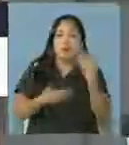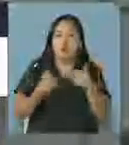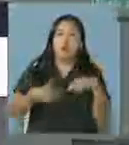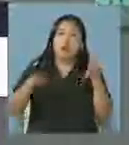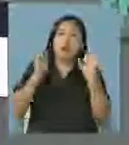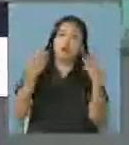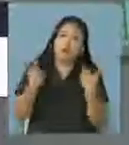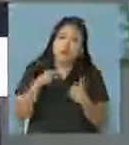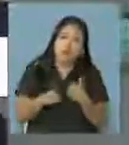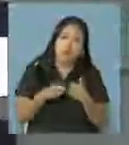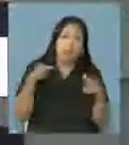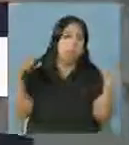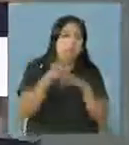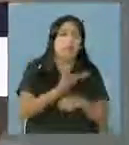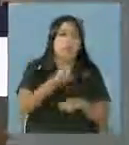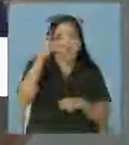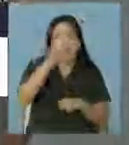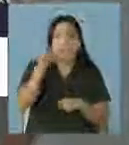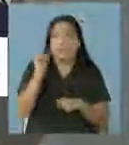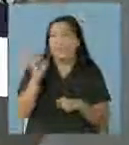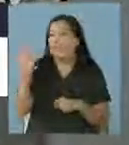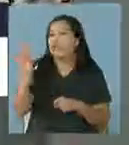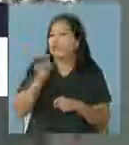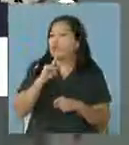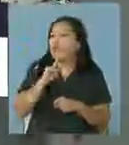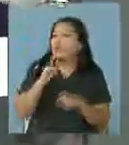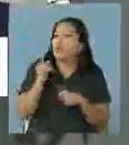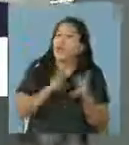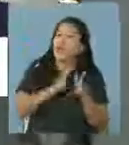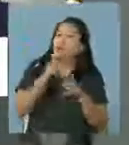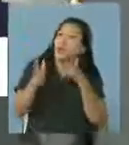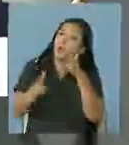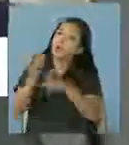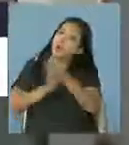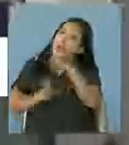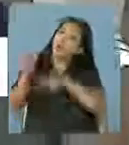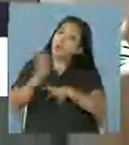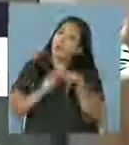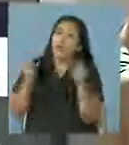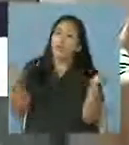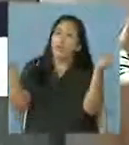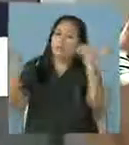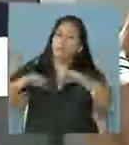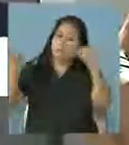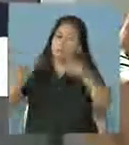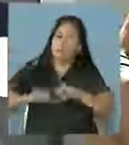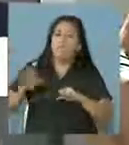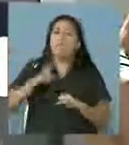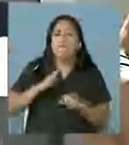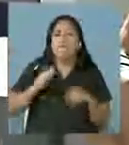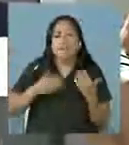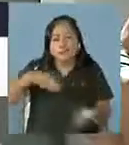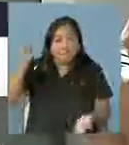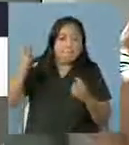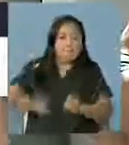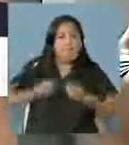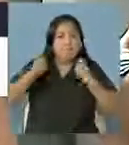ojalá que podamos hacerlo contra ferro Charlando con cachal en las últimas semanas él decía después de los partidos de las derrotas que hab tenido gimnasia él decía falta contundencia